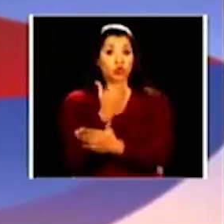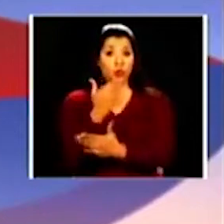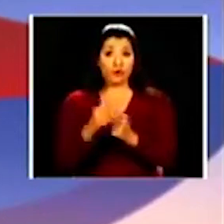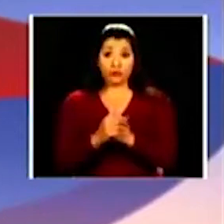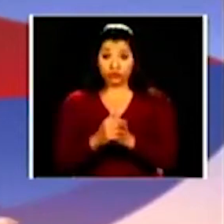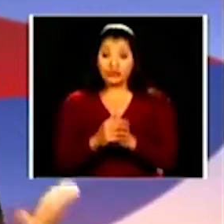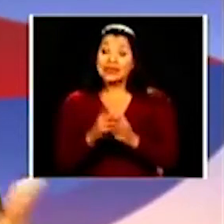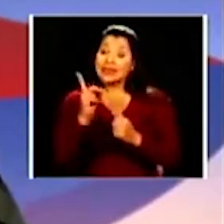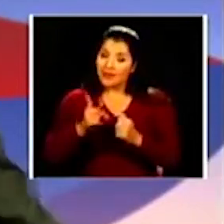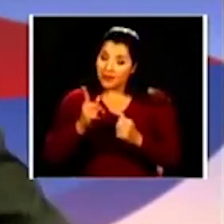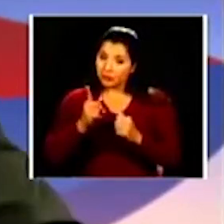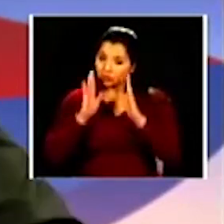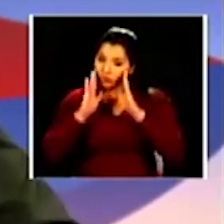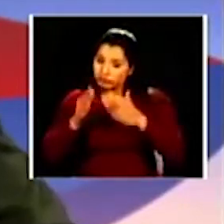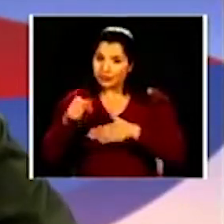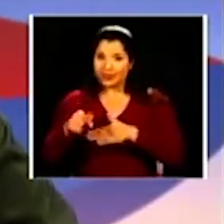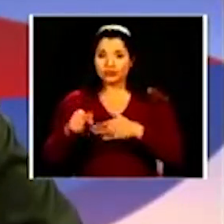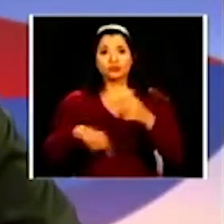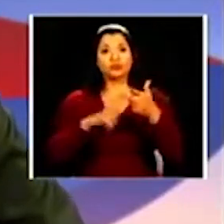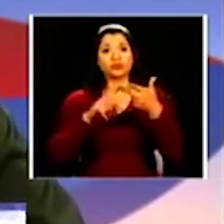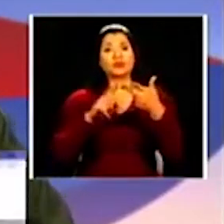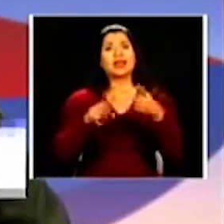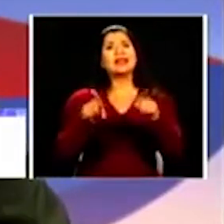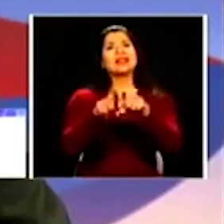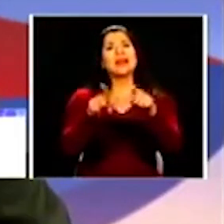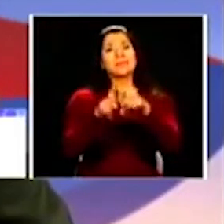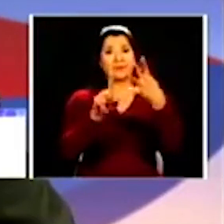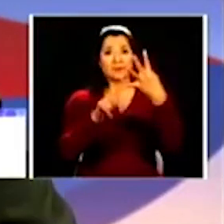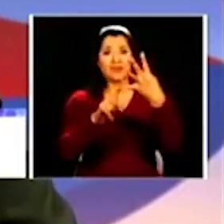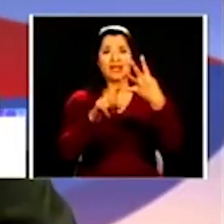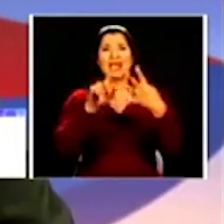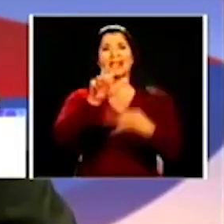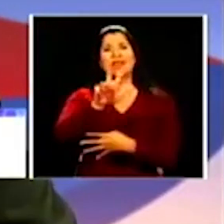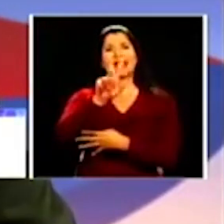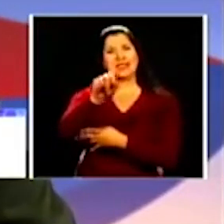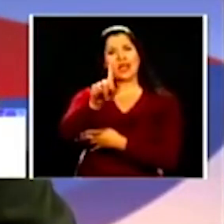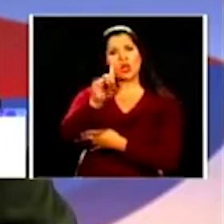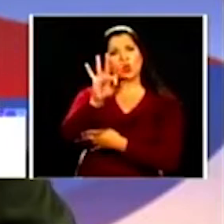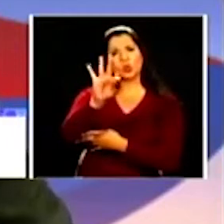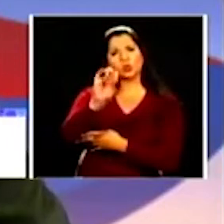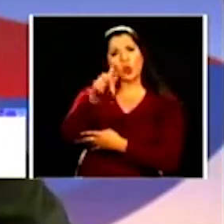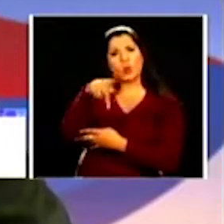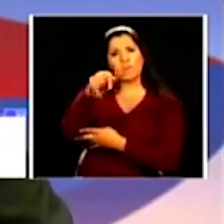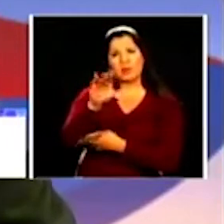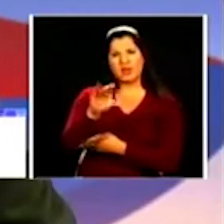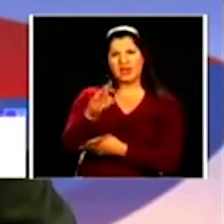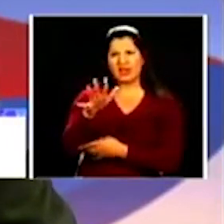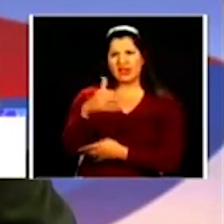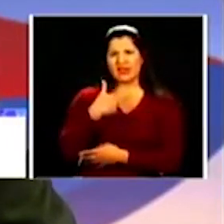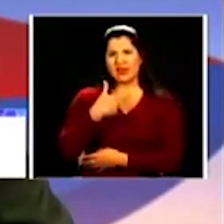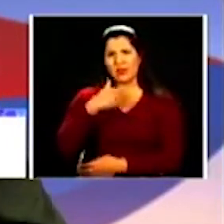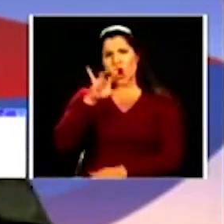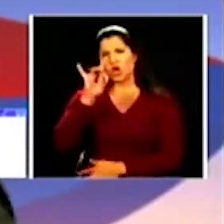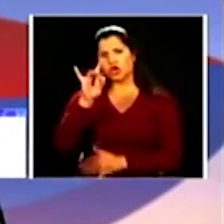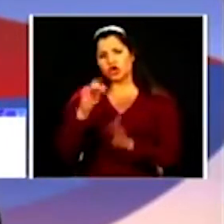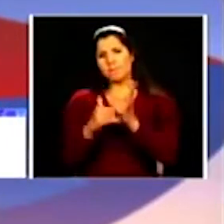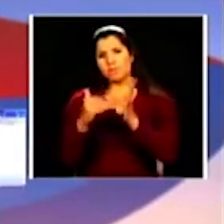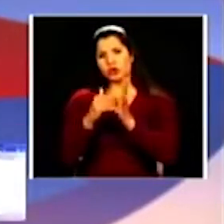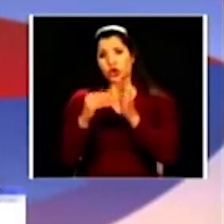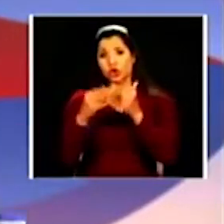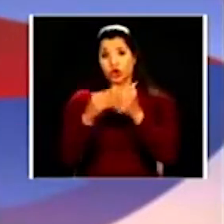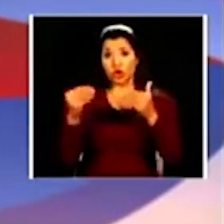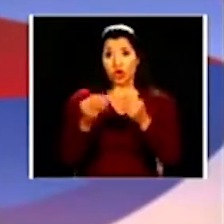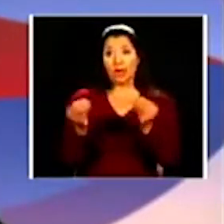trabajar en eso. Y el tema de los topics, los 31 topics que existen, para el cual hay un presupuesto de unos 8 millones de dólares, más la